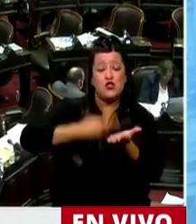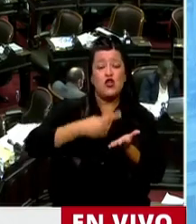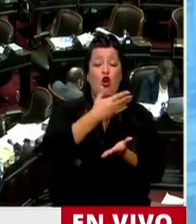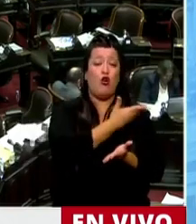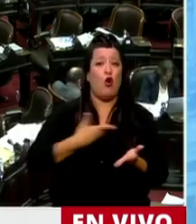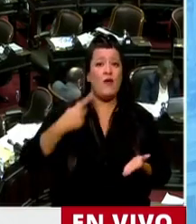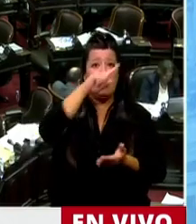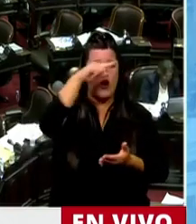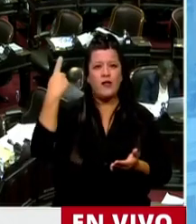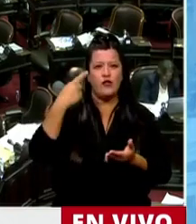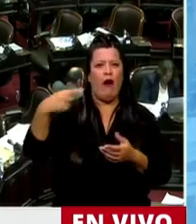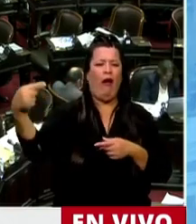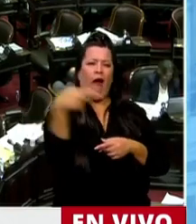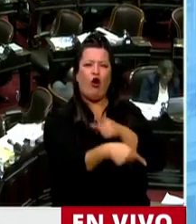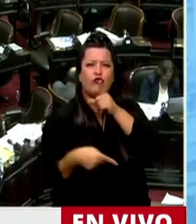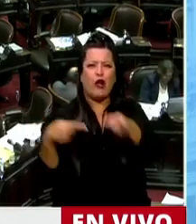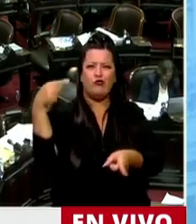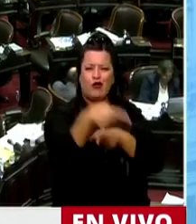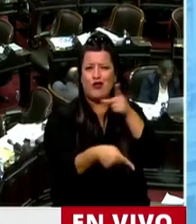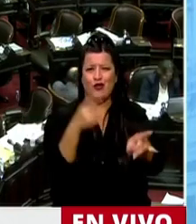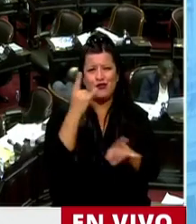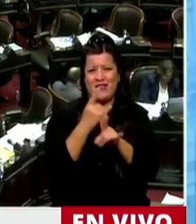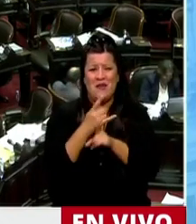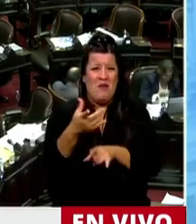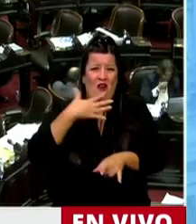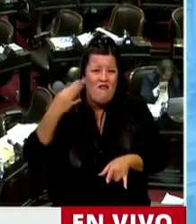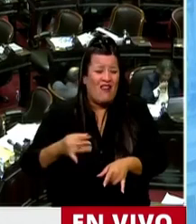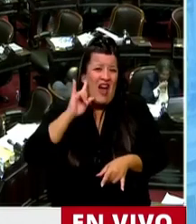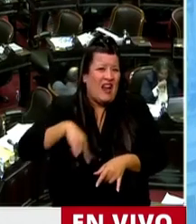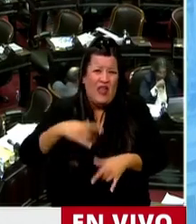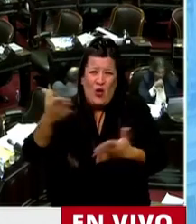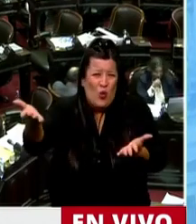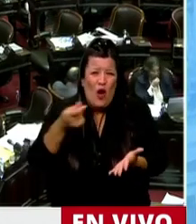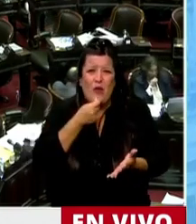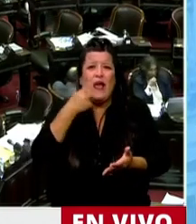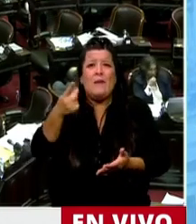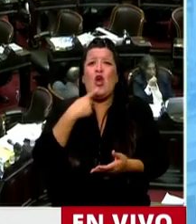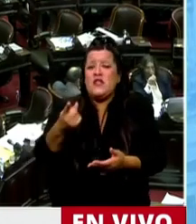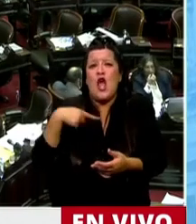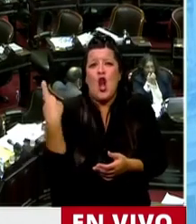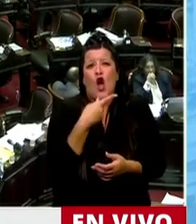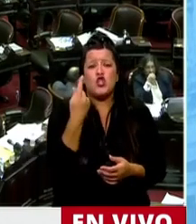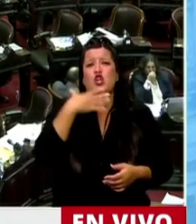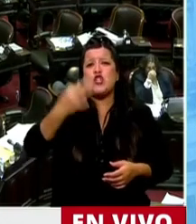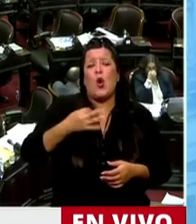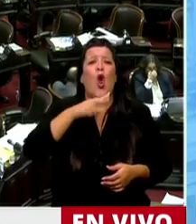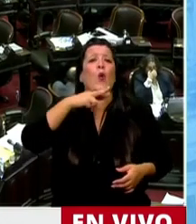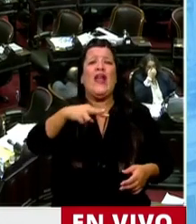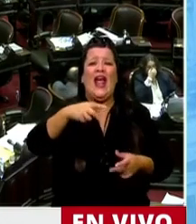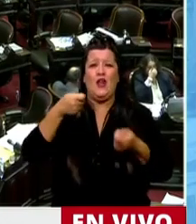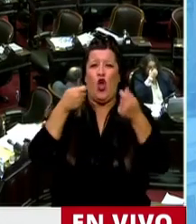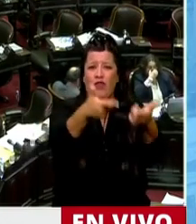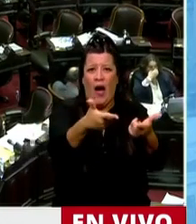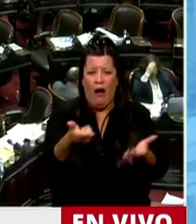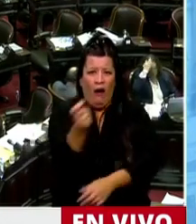Nación, llegando pero ya a cuestiones patéticas, como decir que íbamos a envenenar a los argentinos. Y